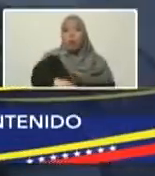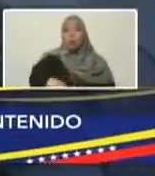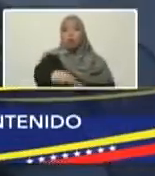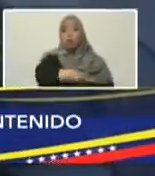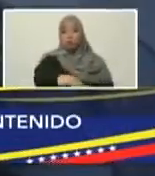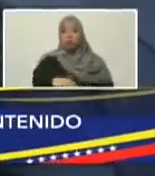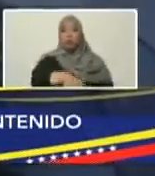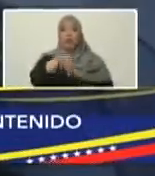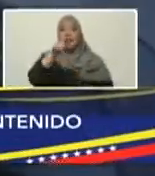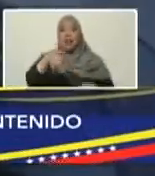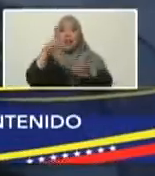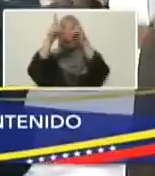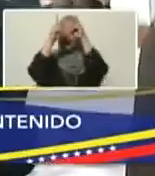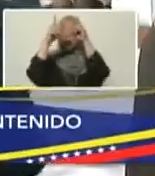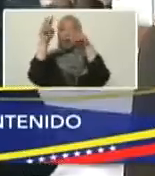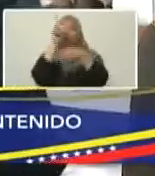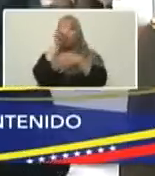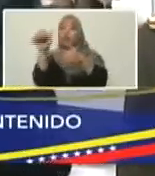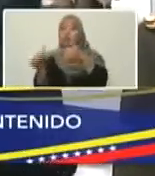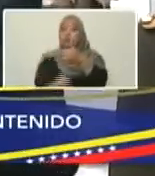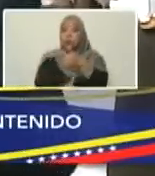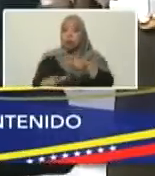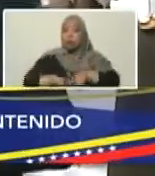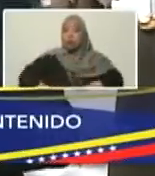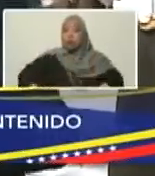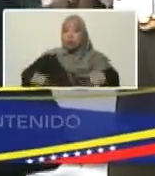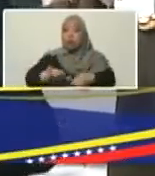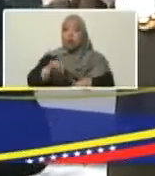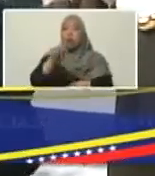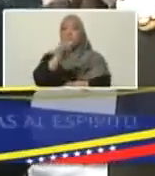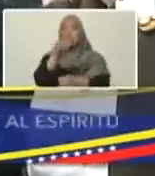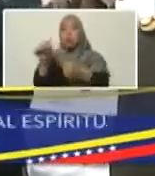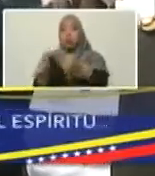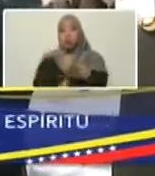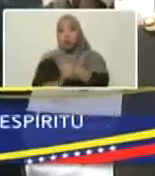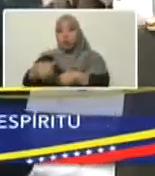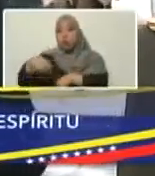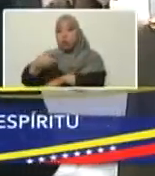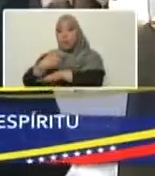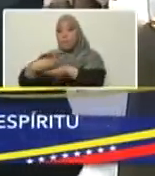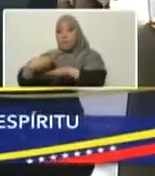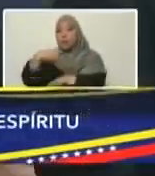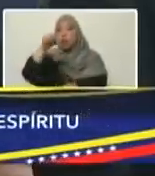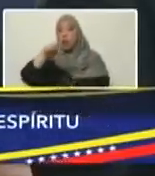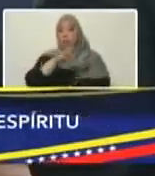Doctora Delcy Rodríguez, vicepresidenta ejecutiva y vicepresidentes y ministros de gobierno.